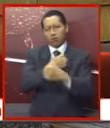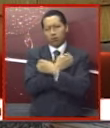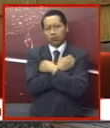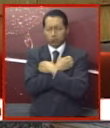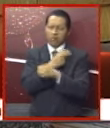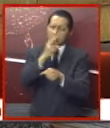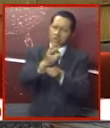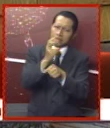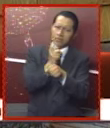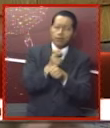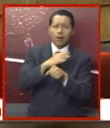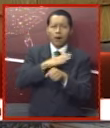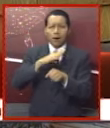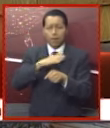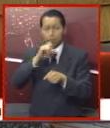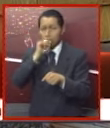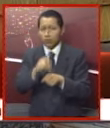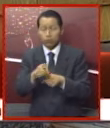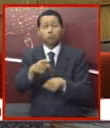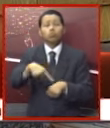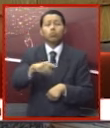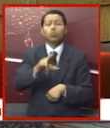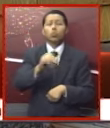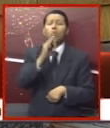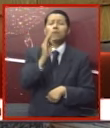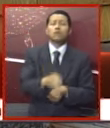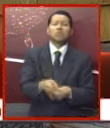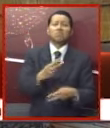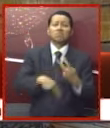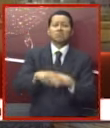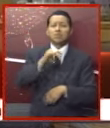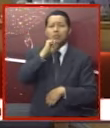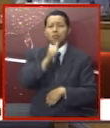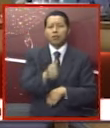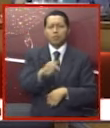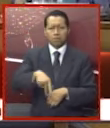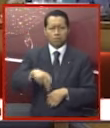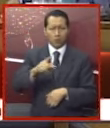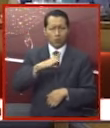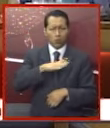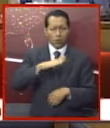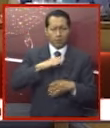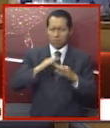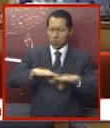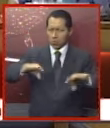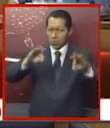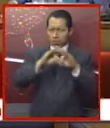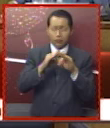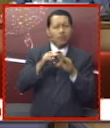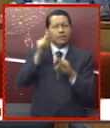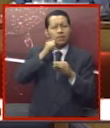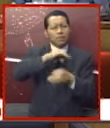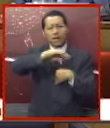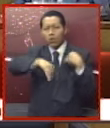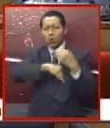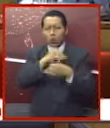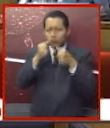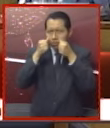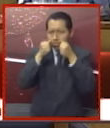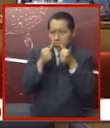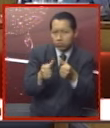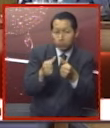foros, hasta el momento no lo ha aceptado, pero nuestra disposición ha sido a escuchar todas las voces para entre todos